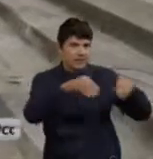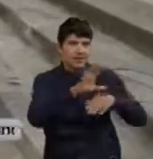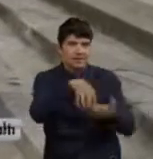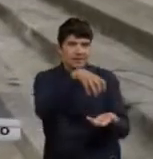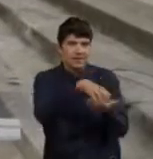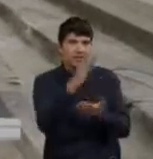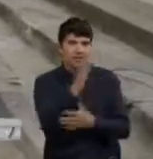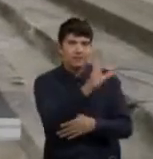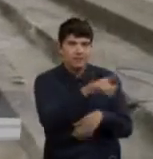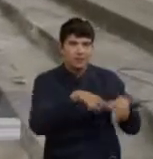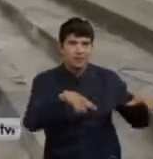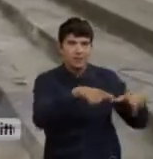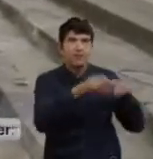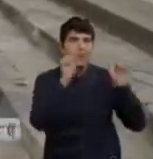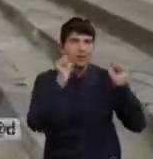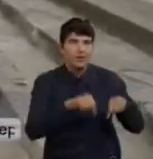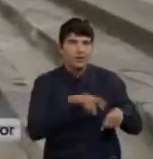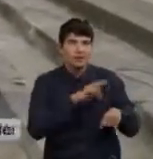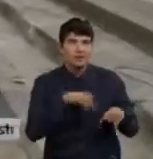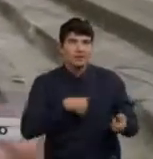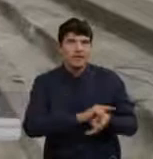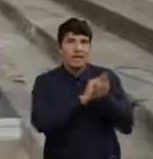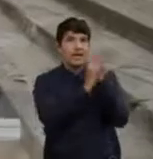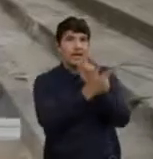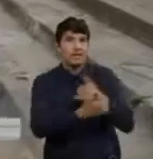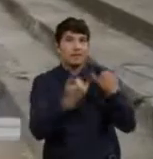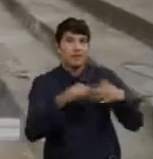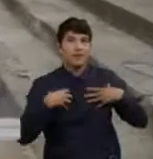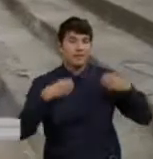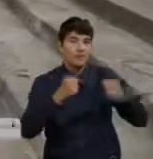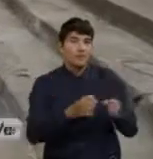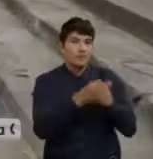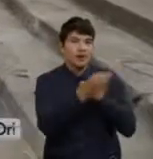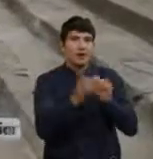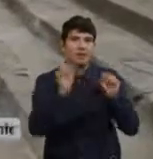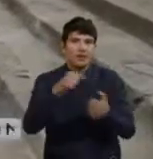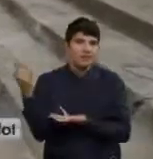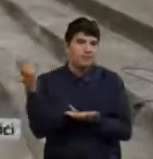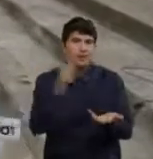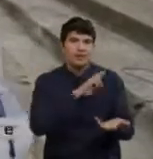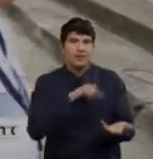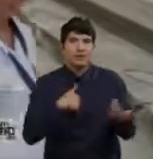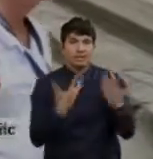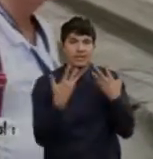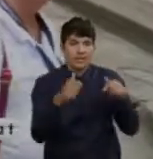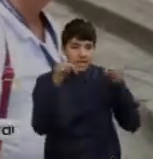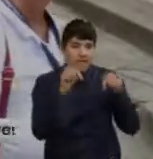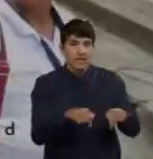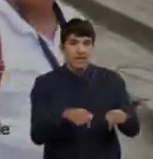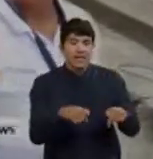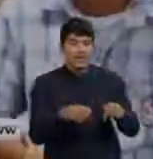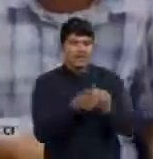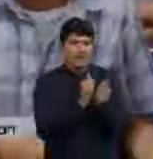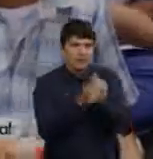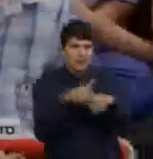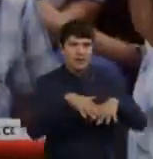de esta institución educativa para poder convertirla allá en predio del municipio y generar inversiones queremos que aquí funcione en la gran parte deportiva